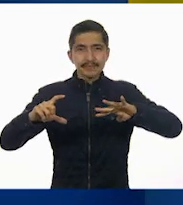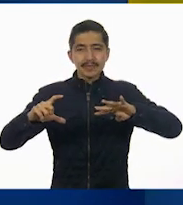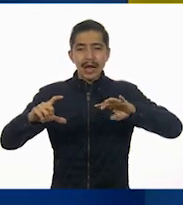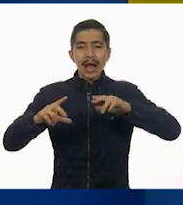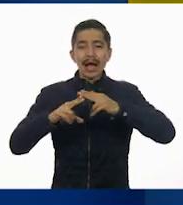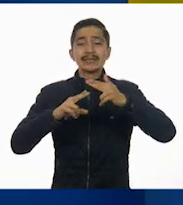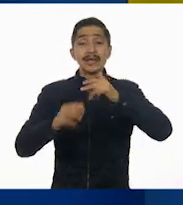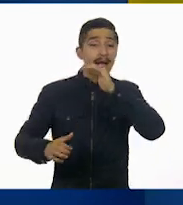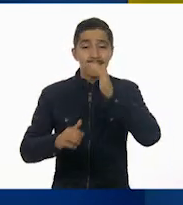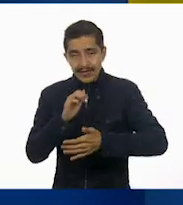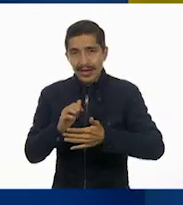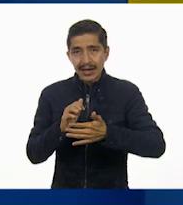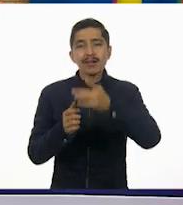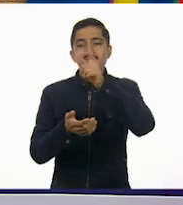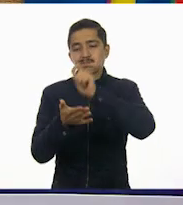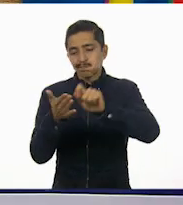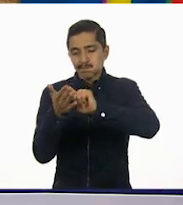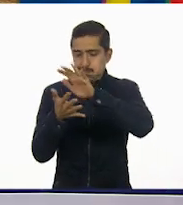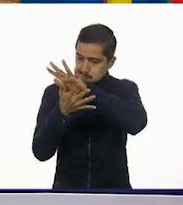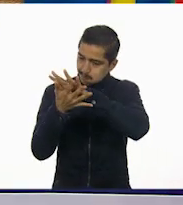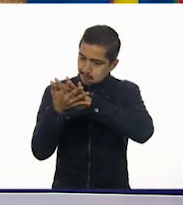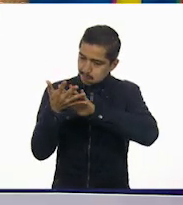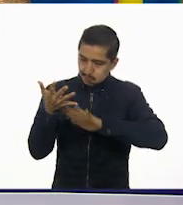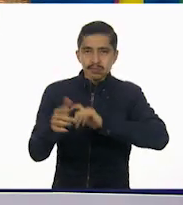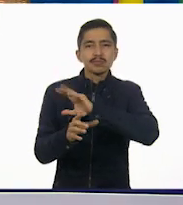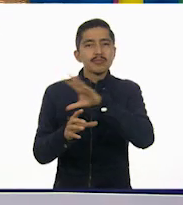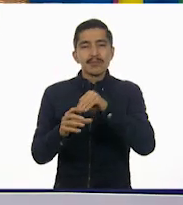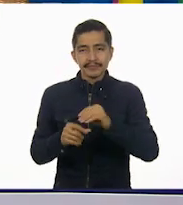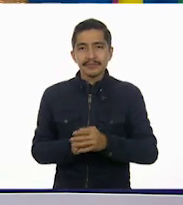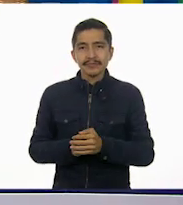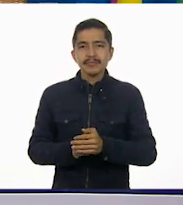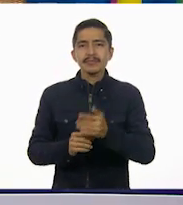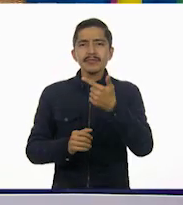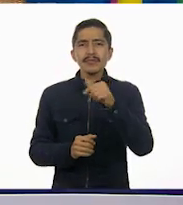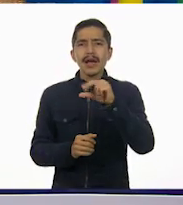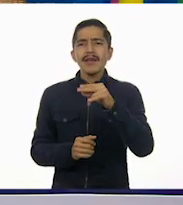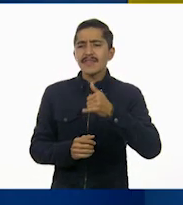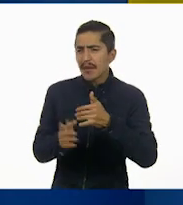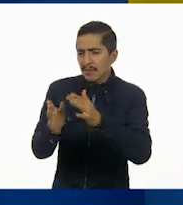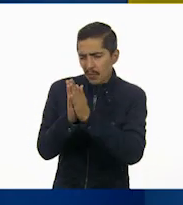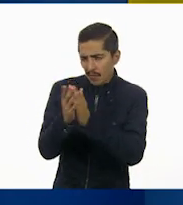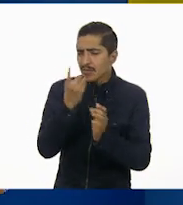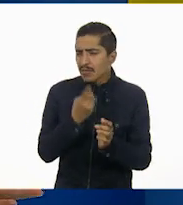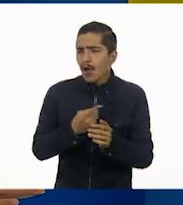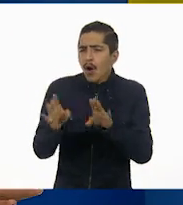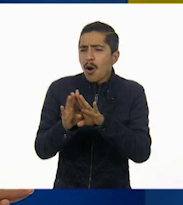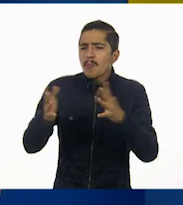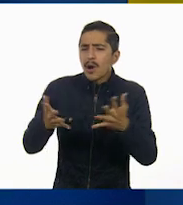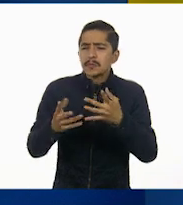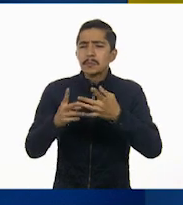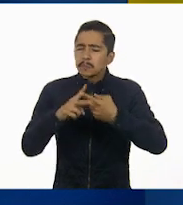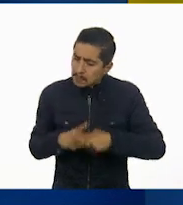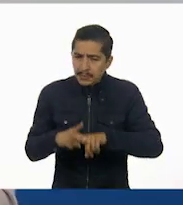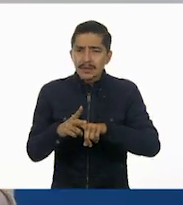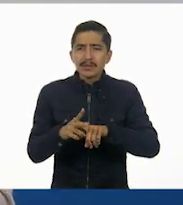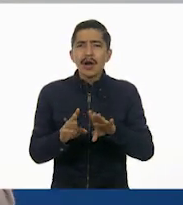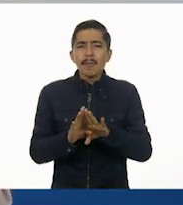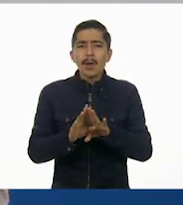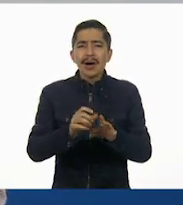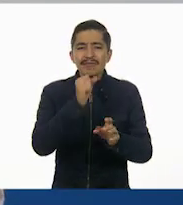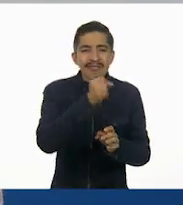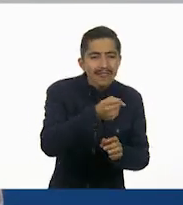texto. Gaby, ¿puedes por favor decirnos cuál es el primer paso para elaborar un reportaje? Claro que